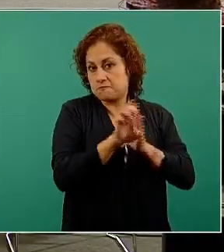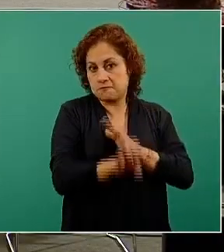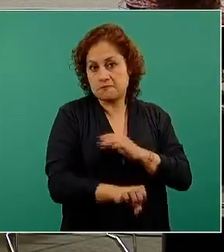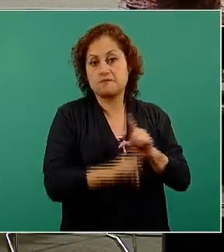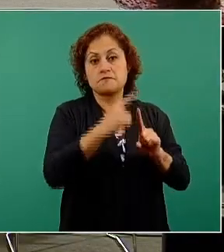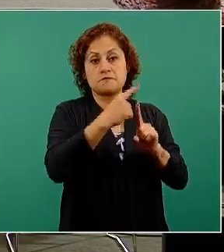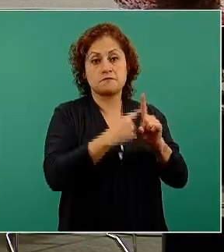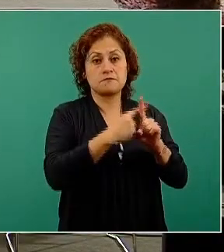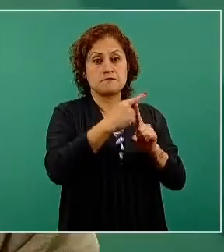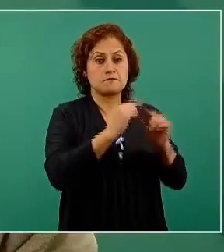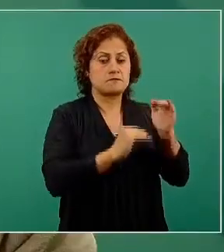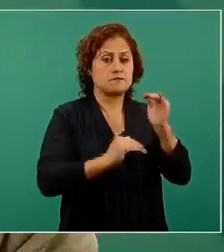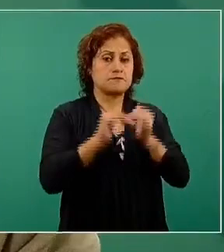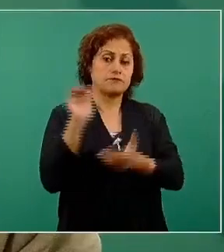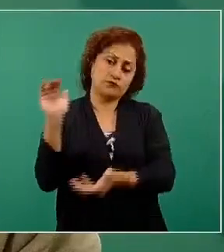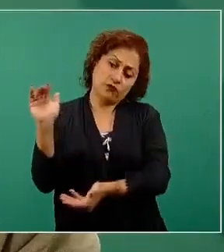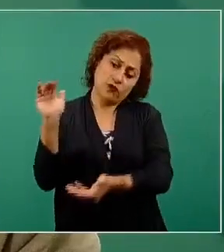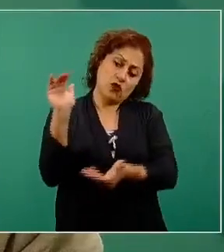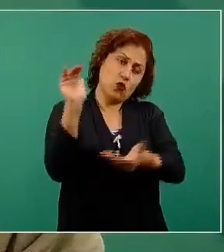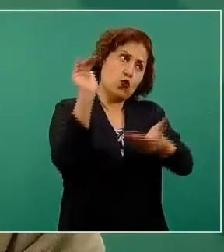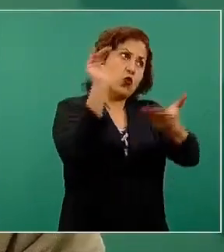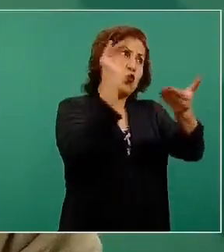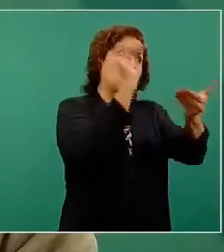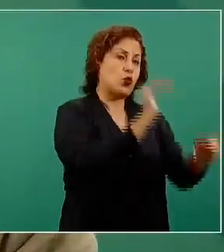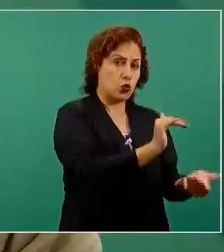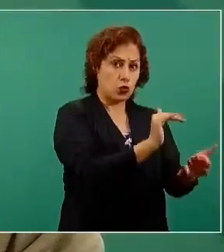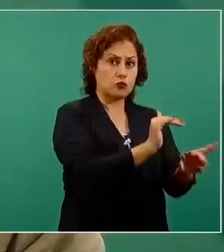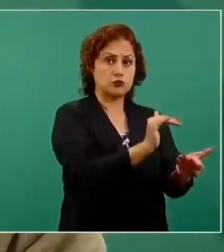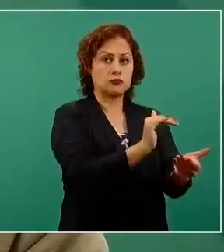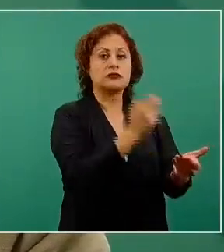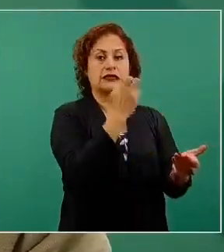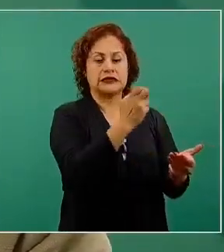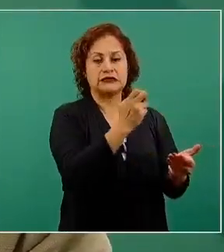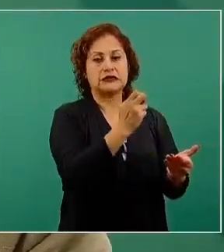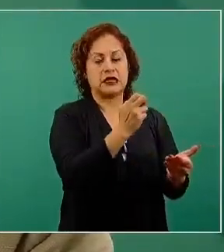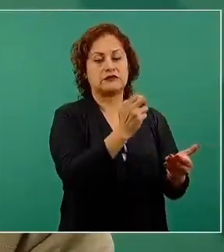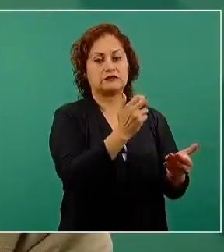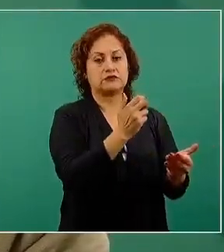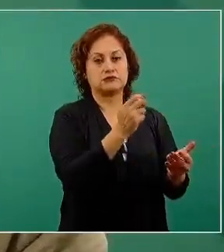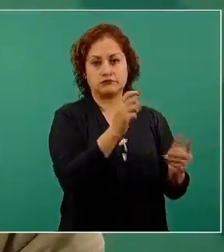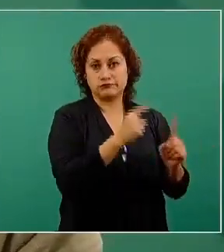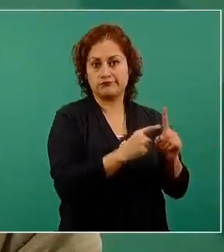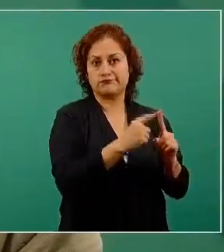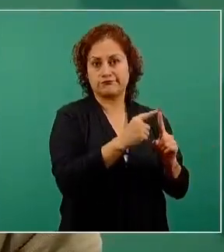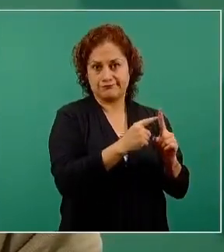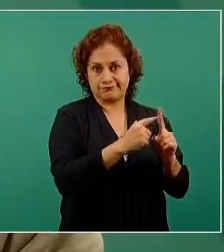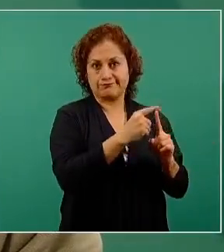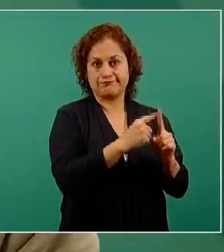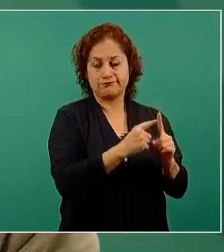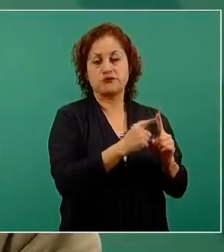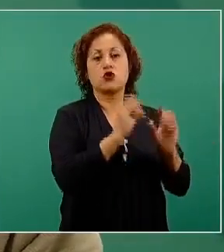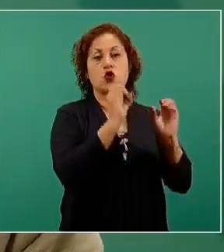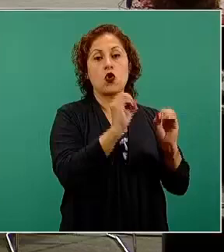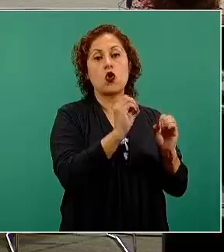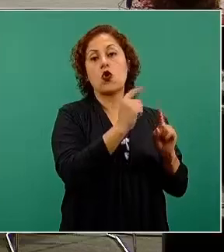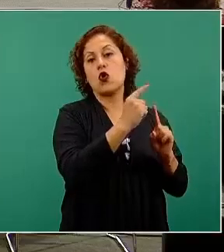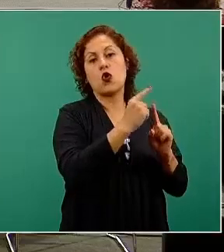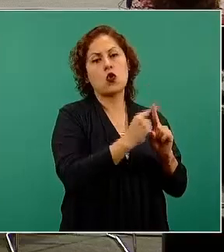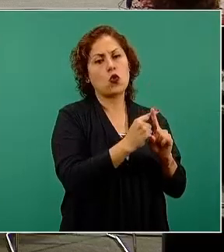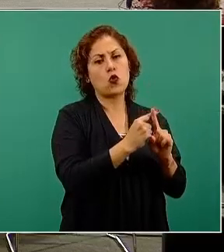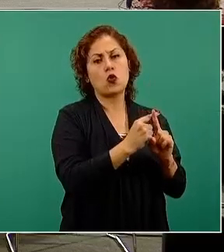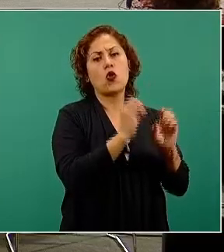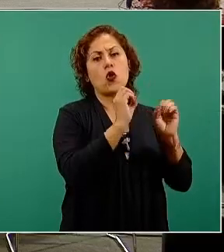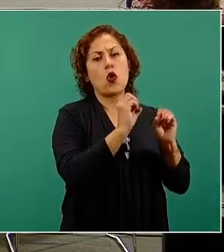temperatura máxima del trayecto desde que se prendió el data logger hasta que se apagó, la temperatura mínima o la temperatura